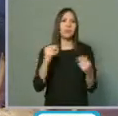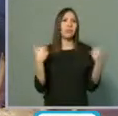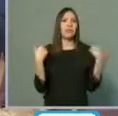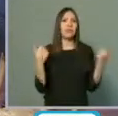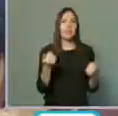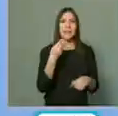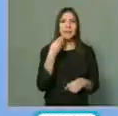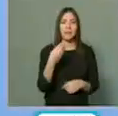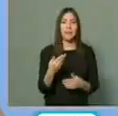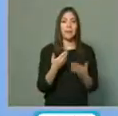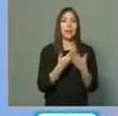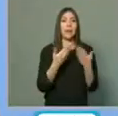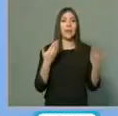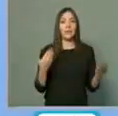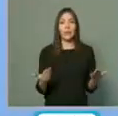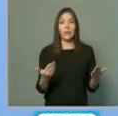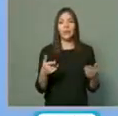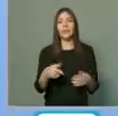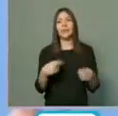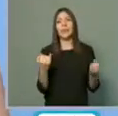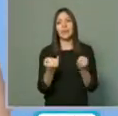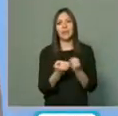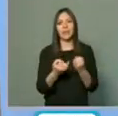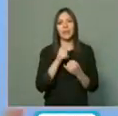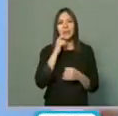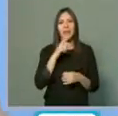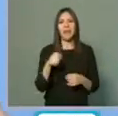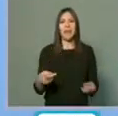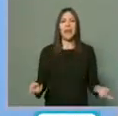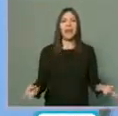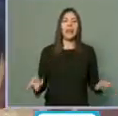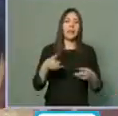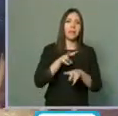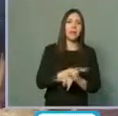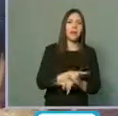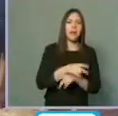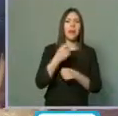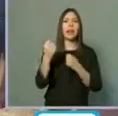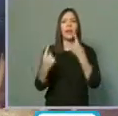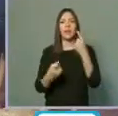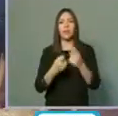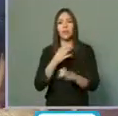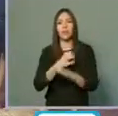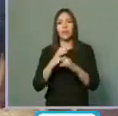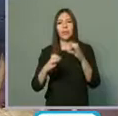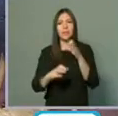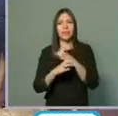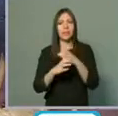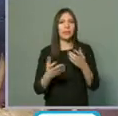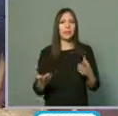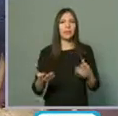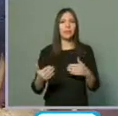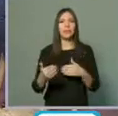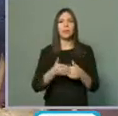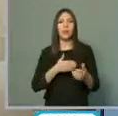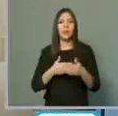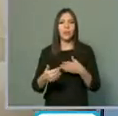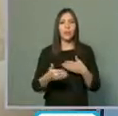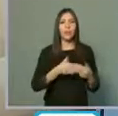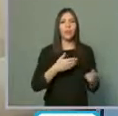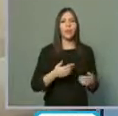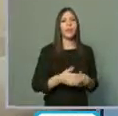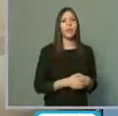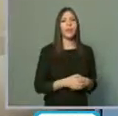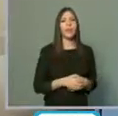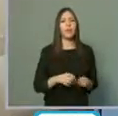Y ahora creo que pues sucede lo mismo, ¿no? También es al revés, como dices, hay algunos términos un poco más modernos, un